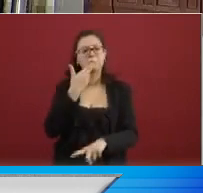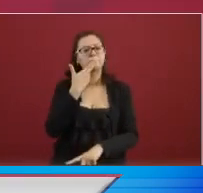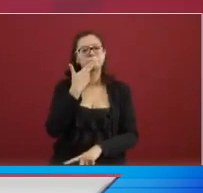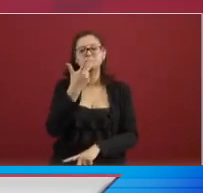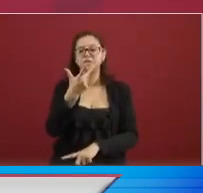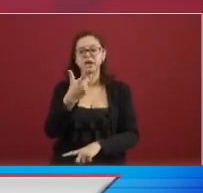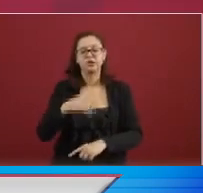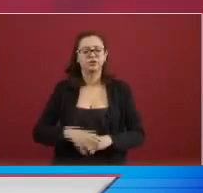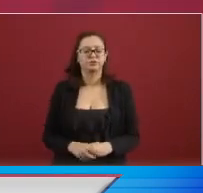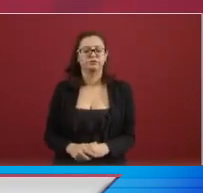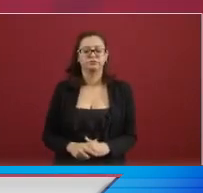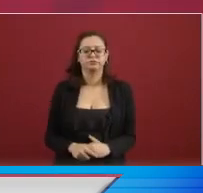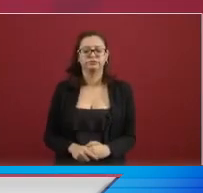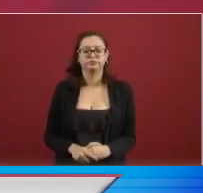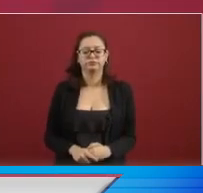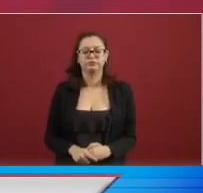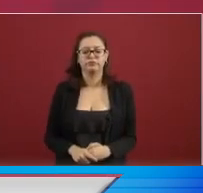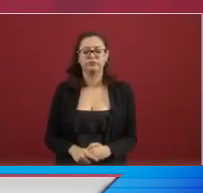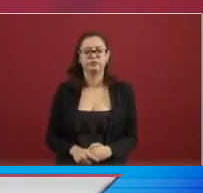el buscar una salida